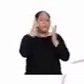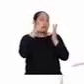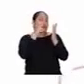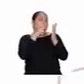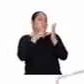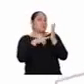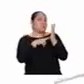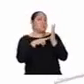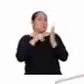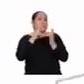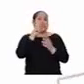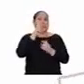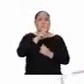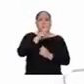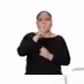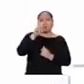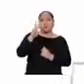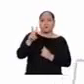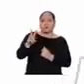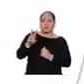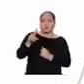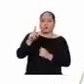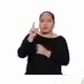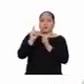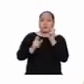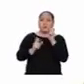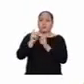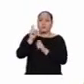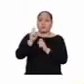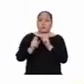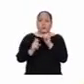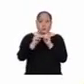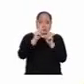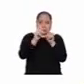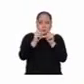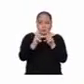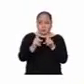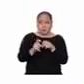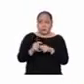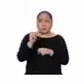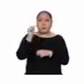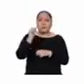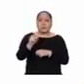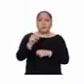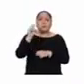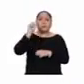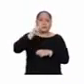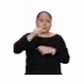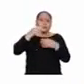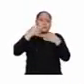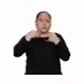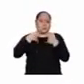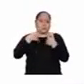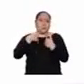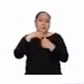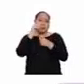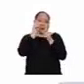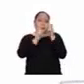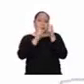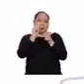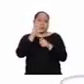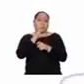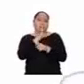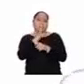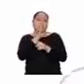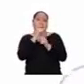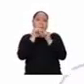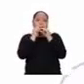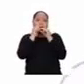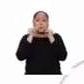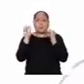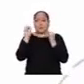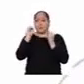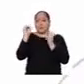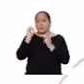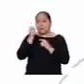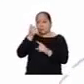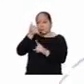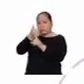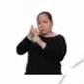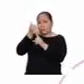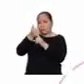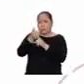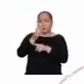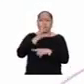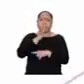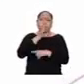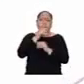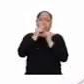que 22 de las personas encuestadas tienen familiares quechohablantes, o ellas mismas hablan